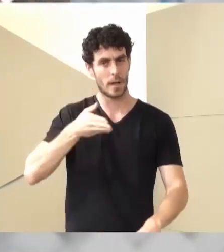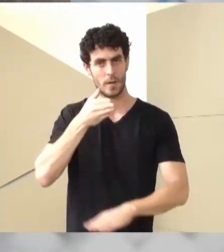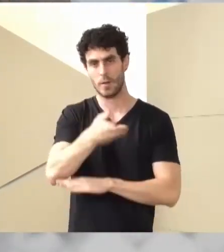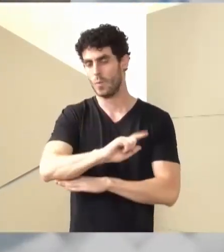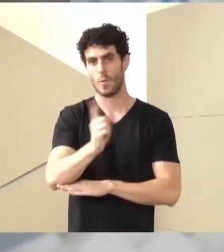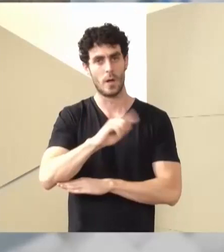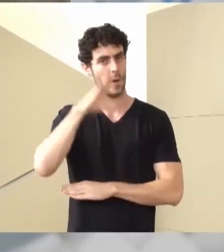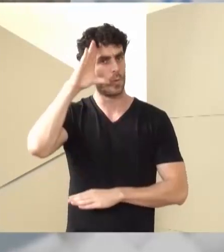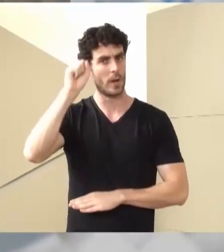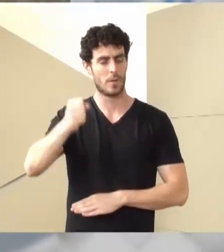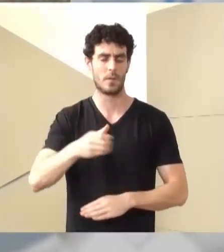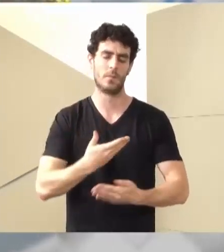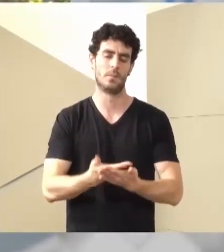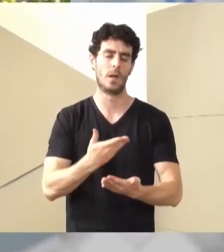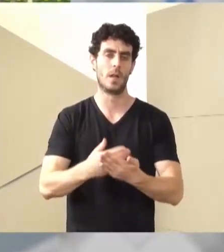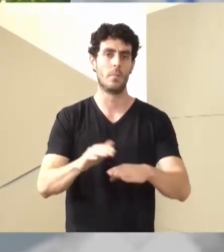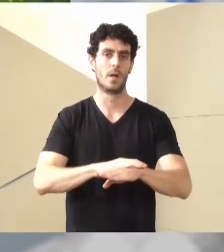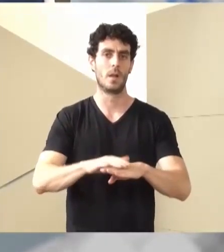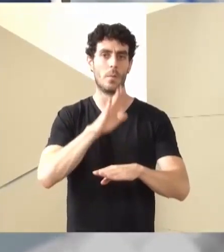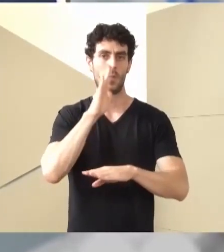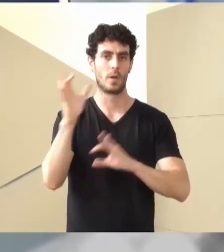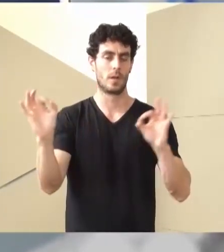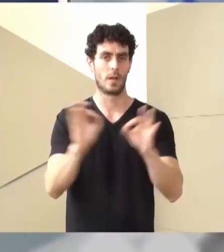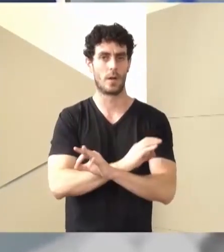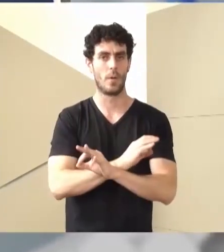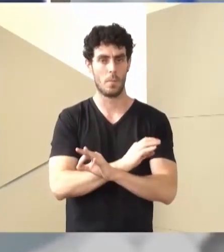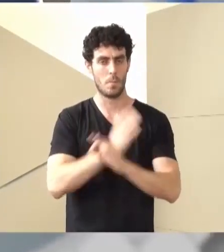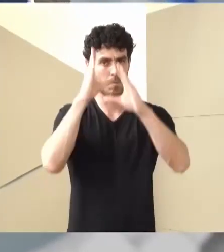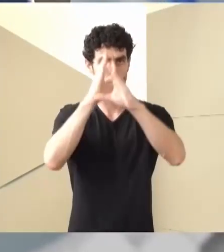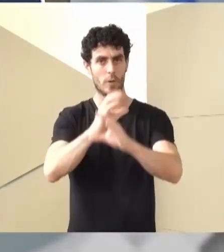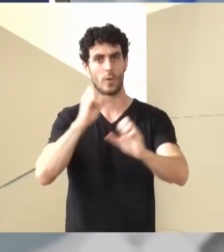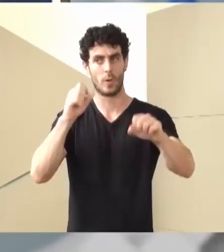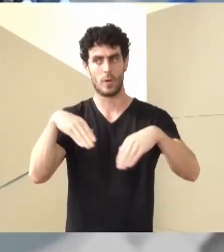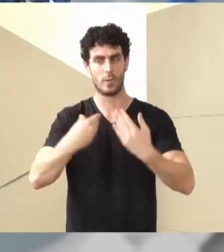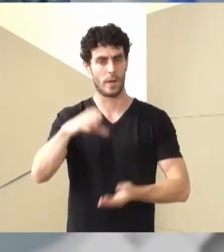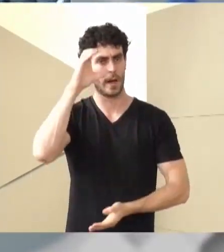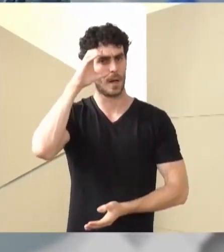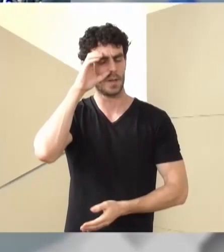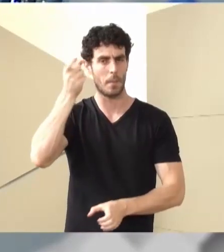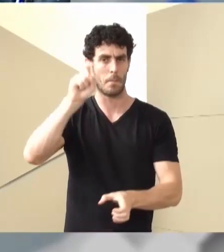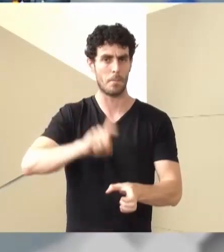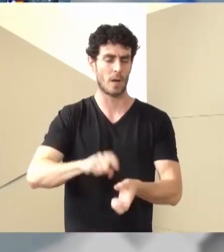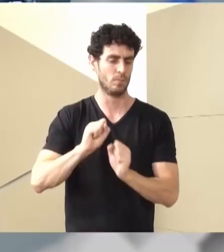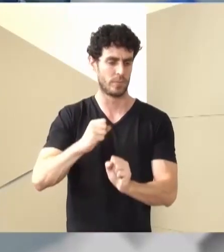La Guardia Civil se ha disculpado por un error de protocolo que impedía a Capellán incorporarse al izado.